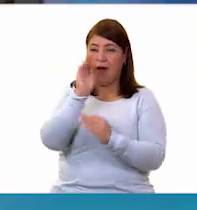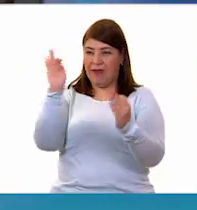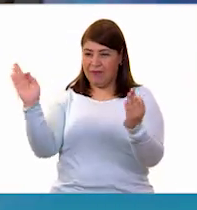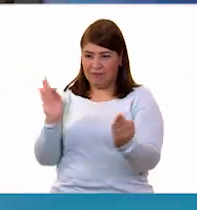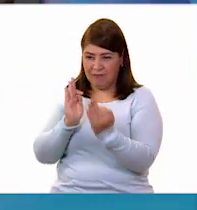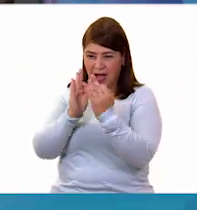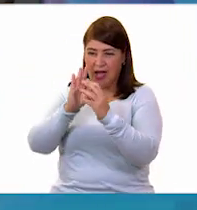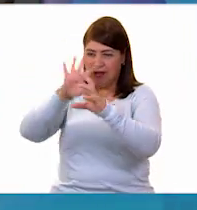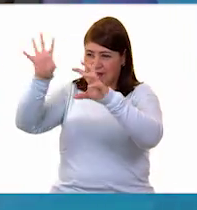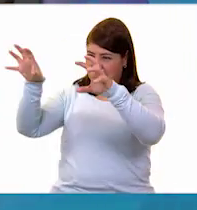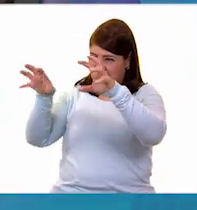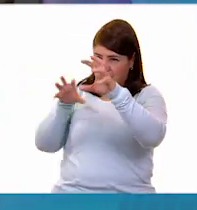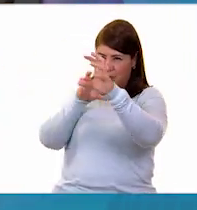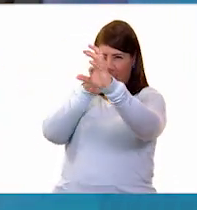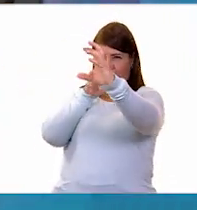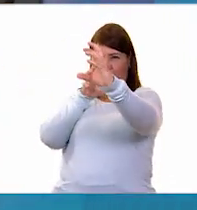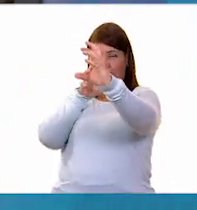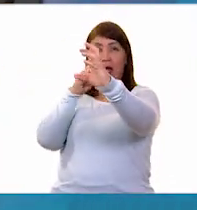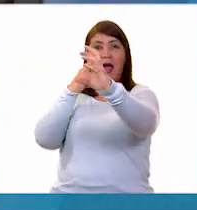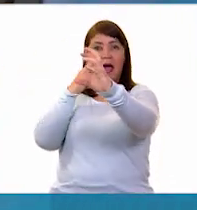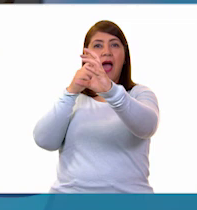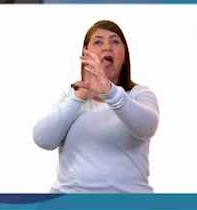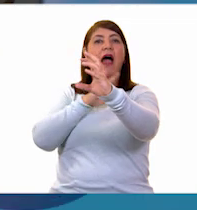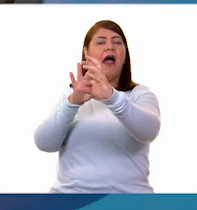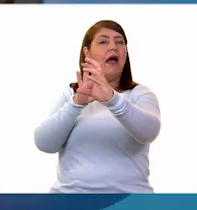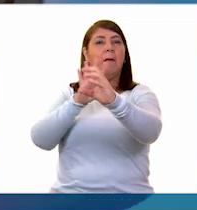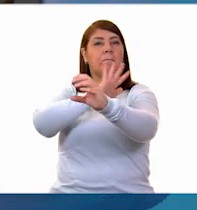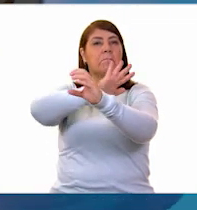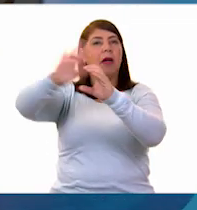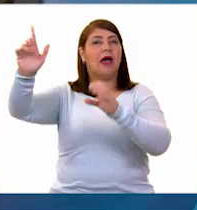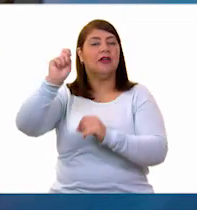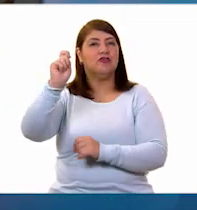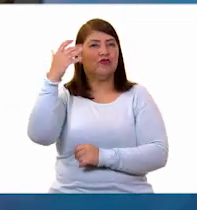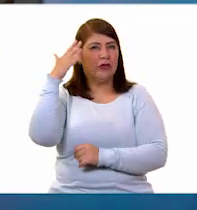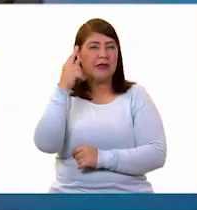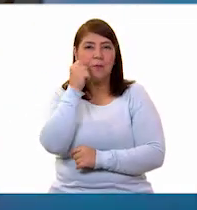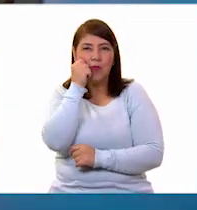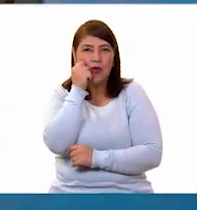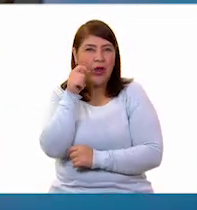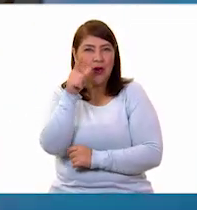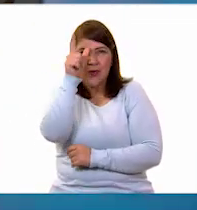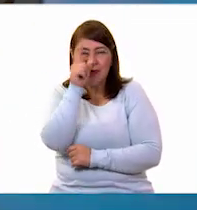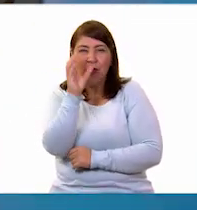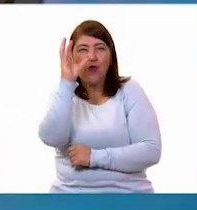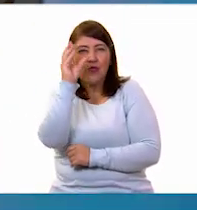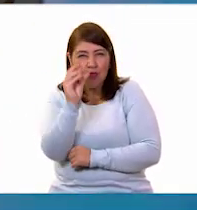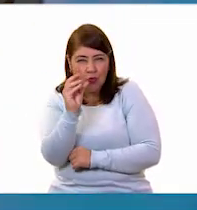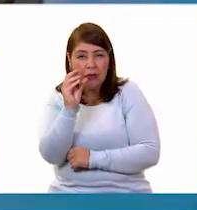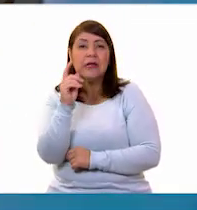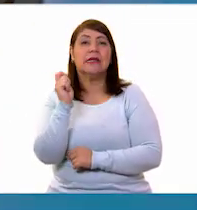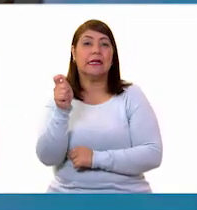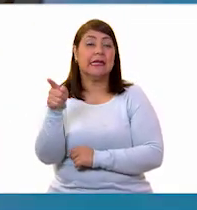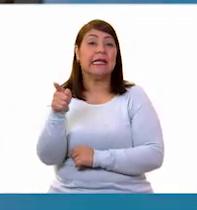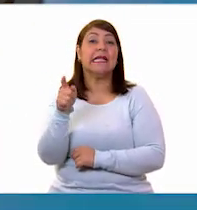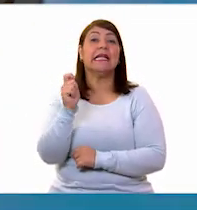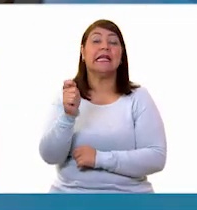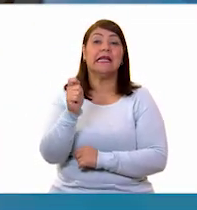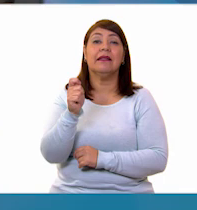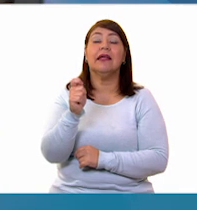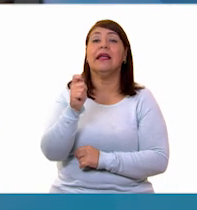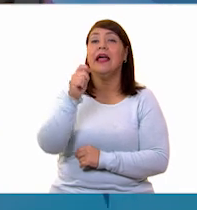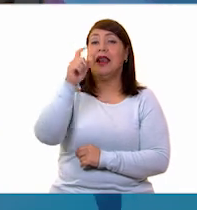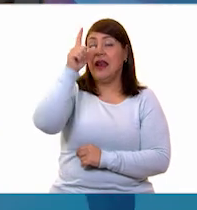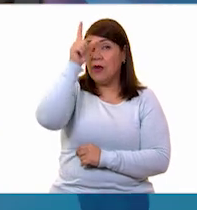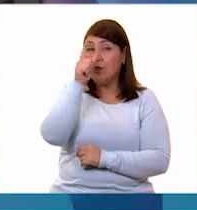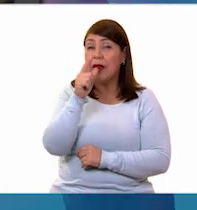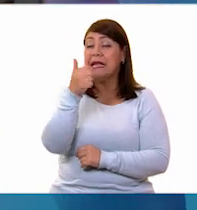él, aunque sea mucho más pequeñita que el Sol. El diámetro de la Luna es 600